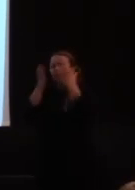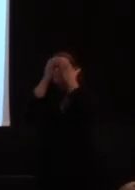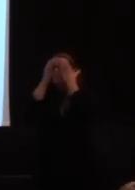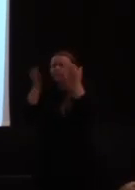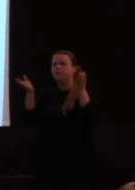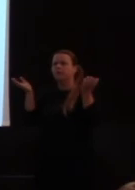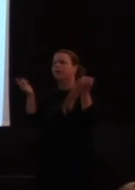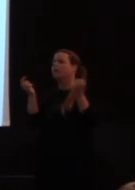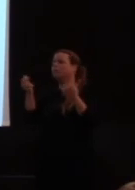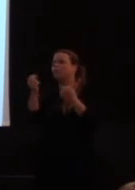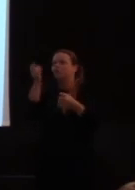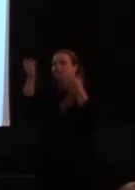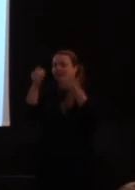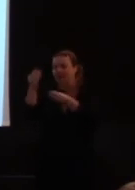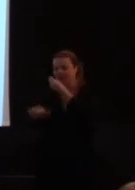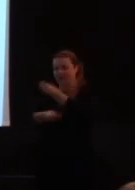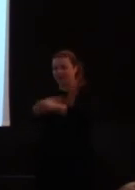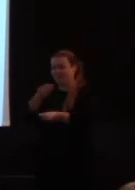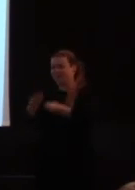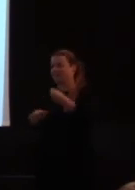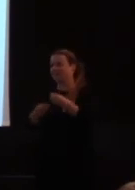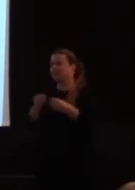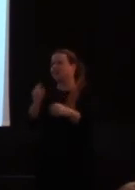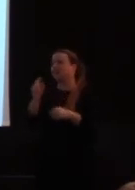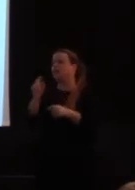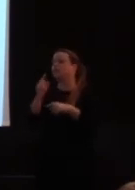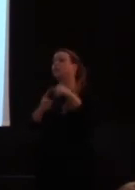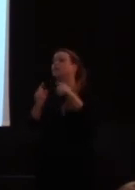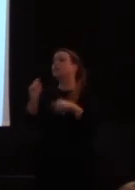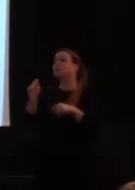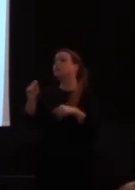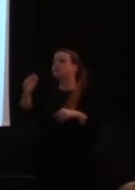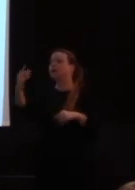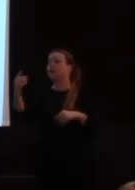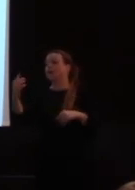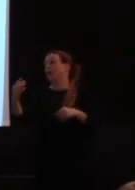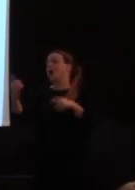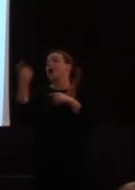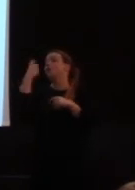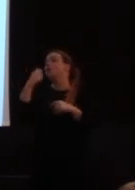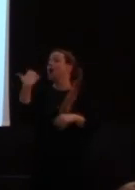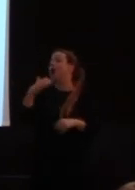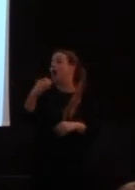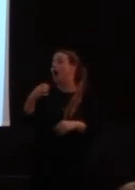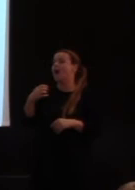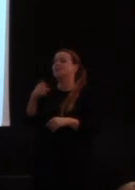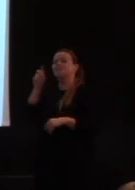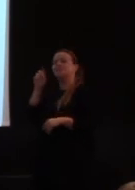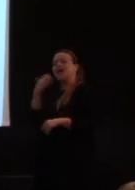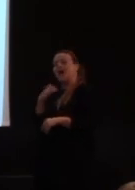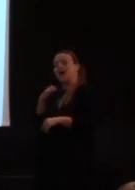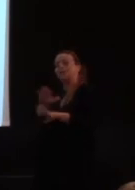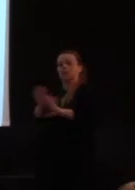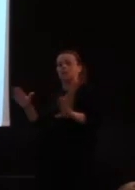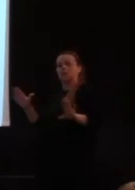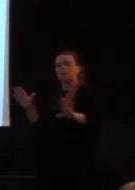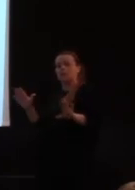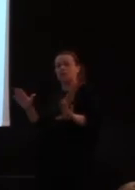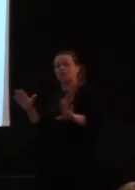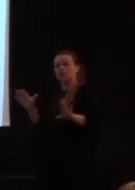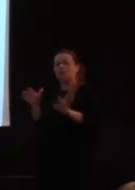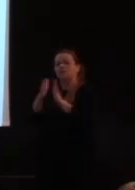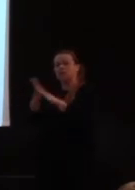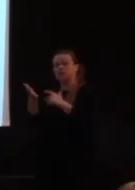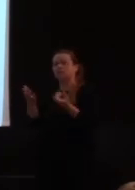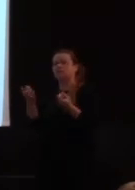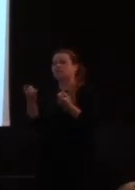como un poco de tontería, ¿no? Y el chico se ríe, venga a reírse, él también, ¿no? Pero ya está. Toma conciencia de